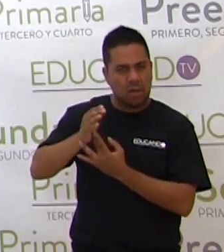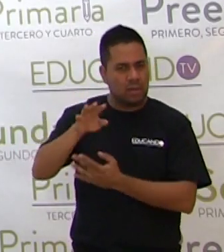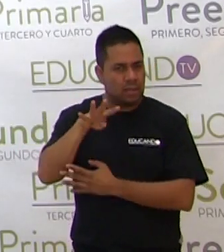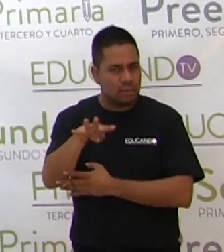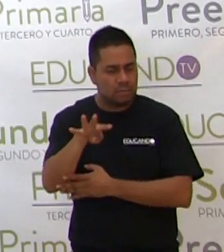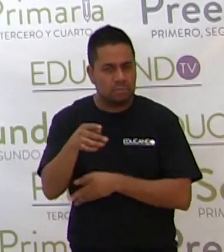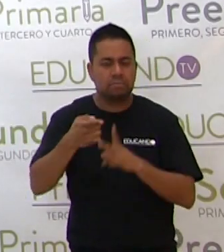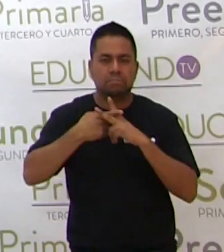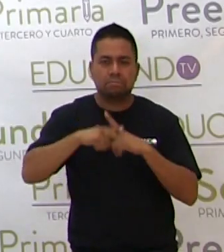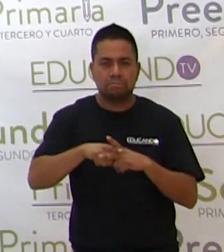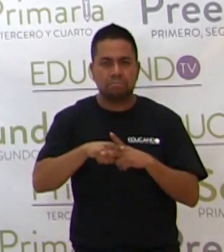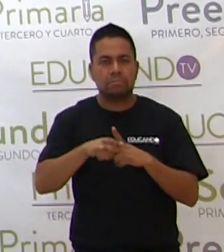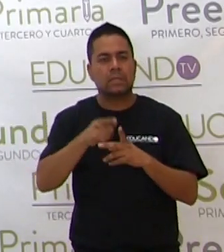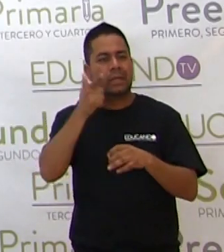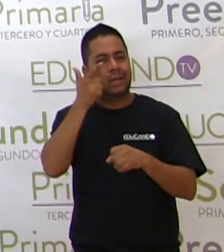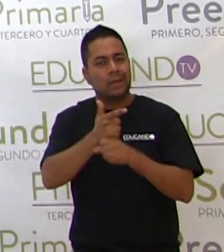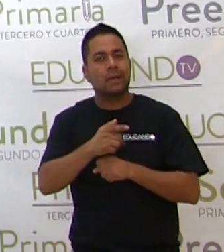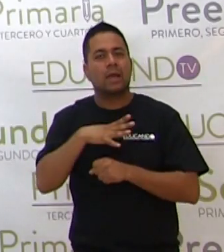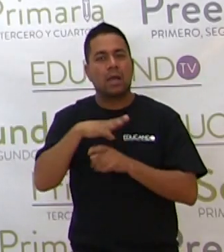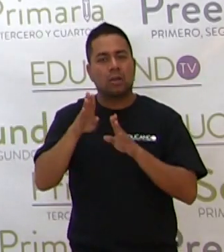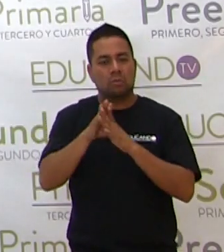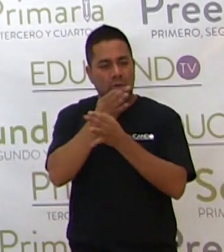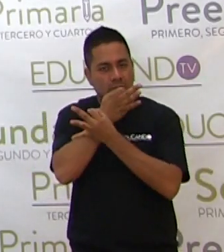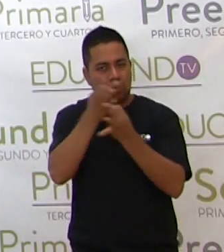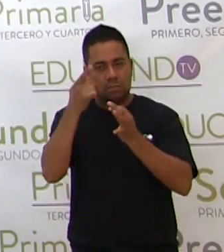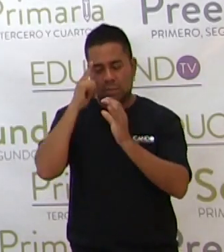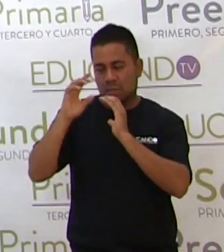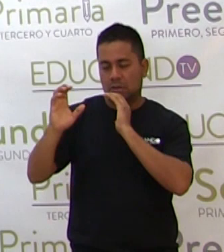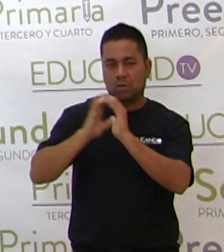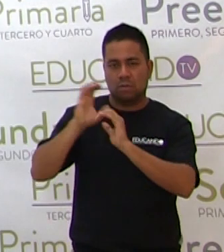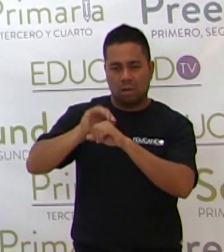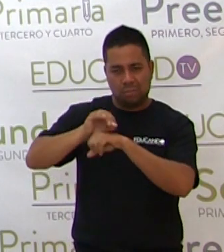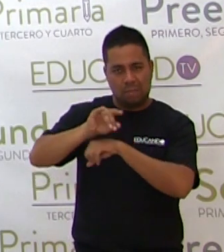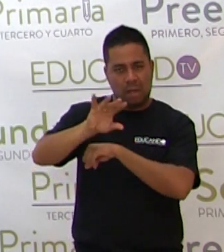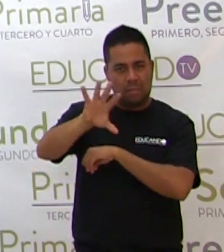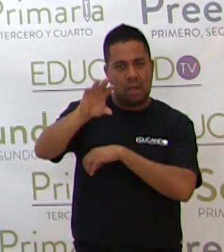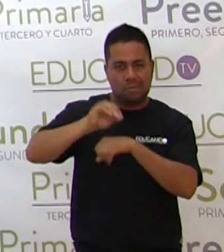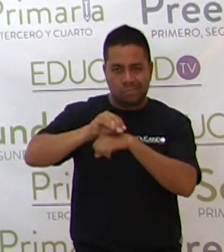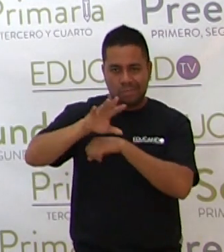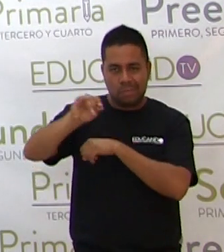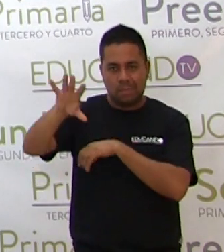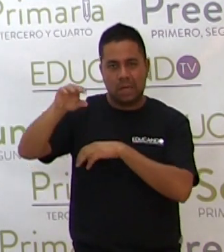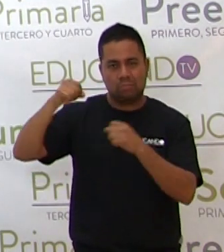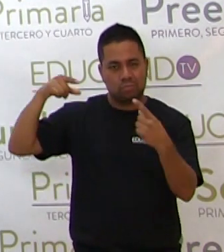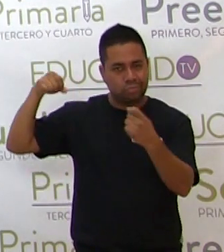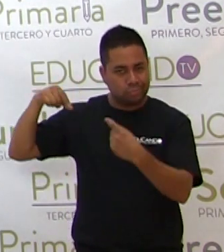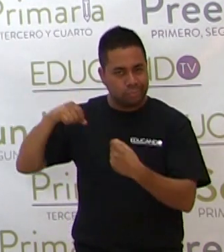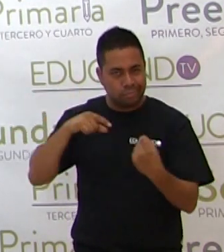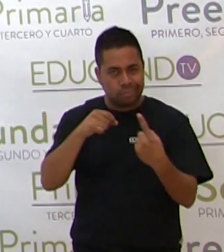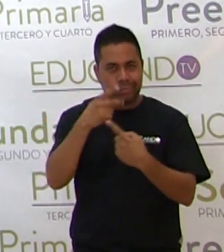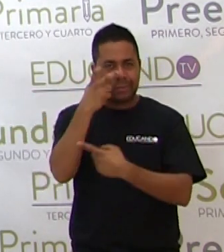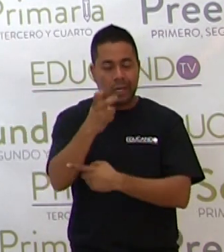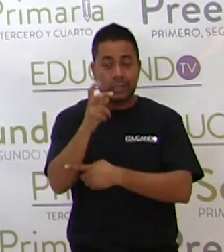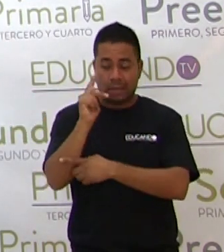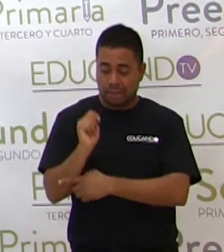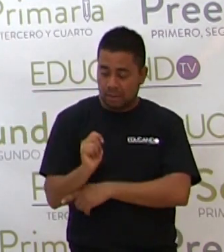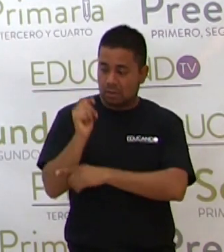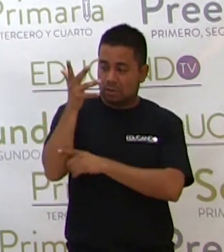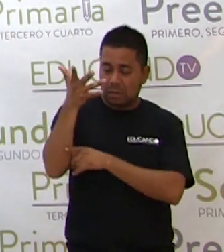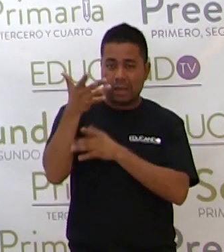empezamos a ver que hay un modo de transmisión de comunicación y entonces esta tecnología